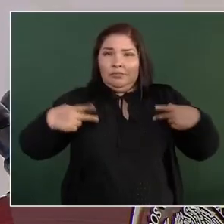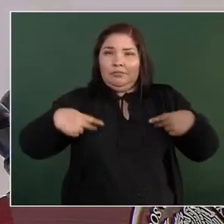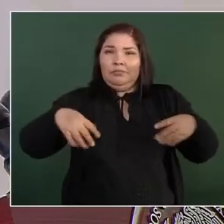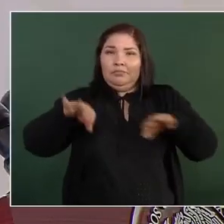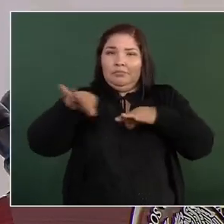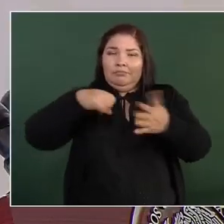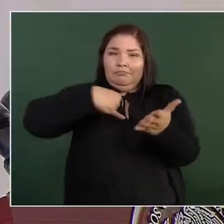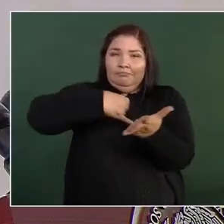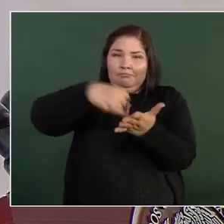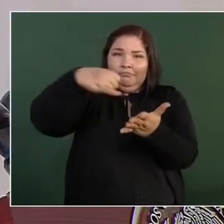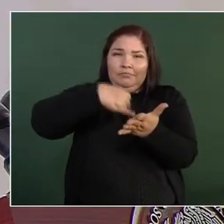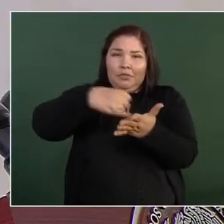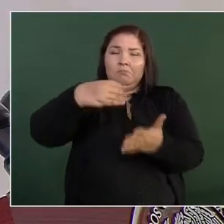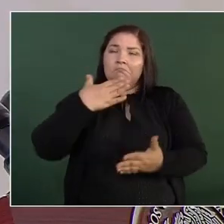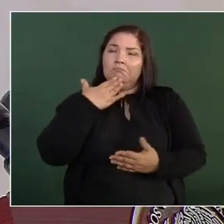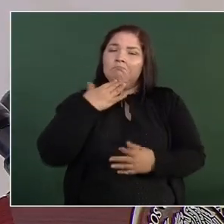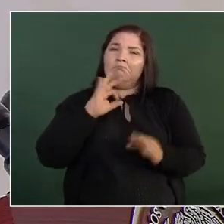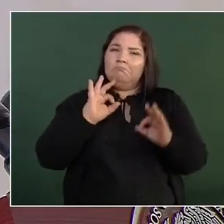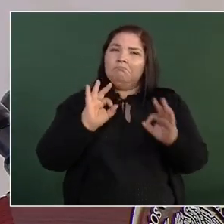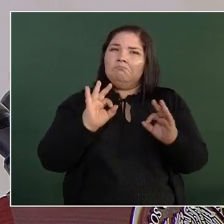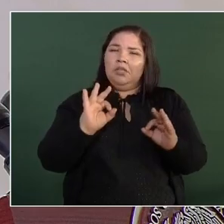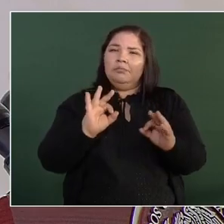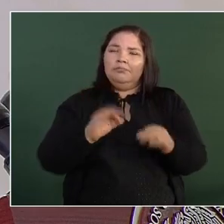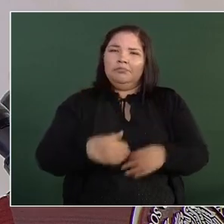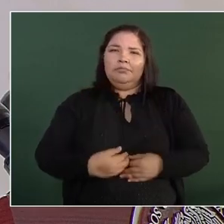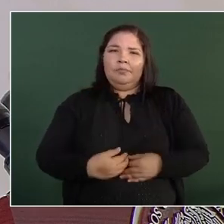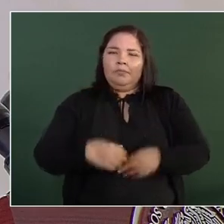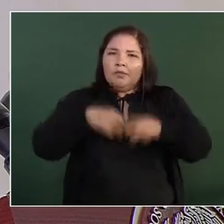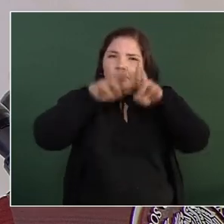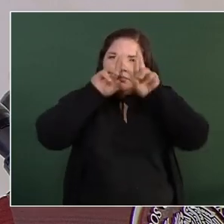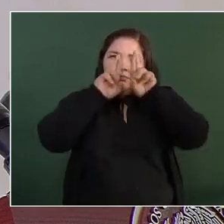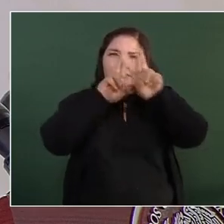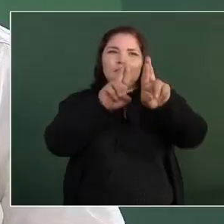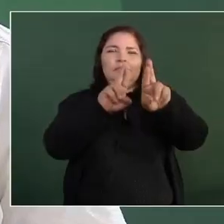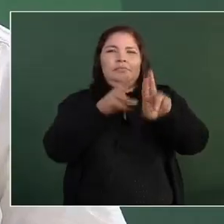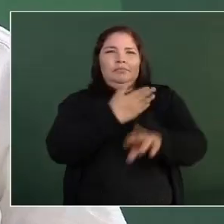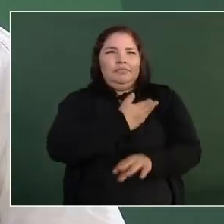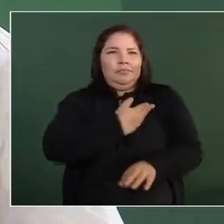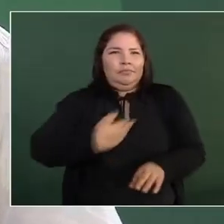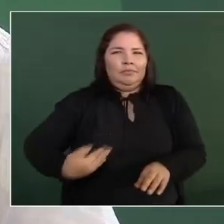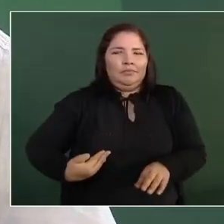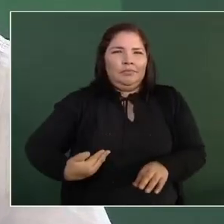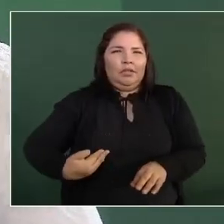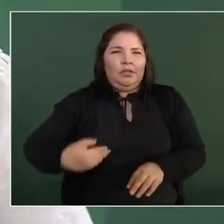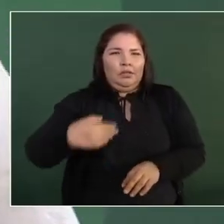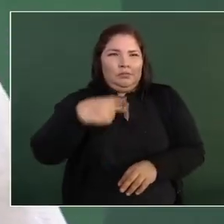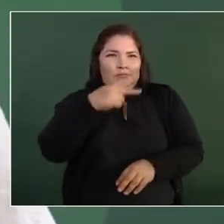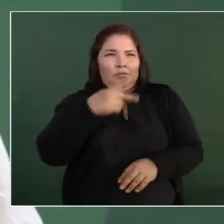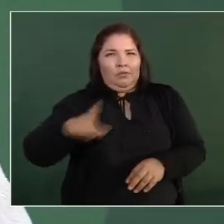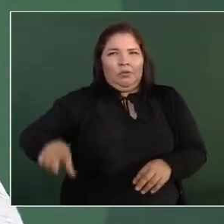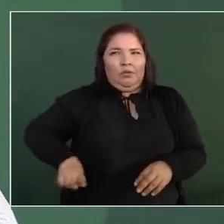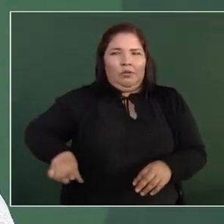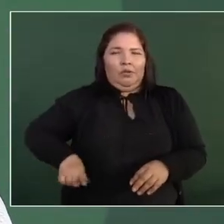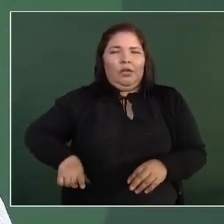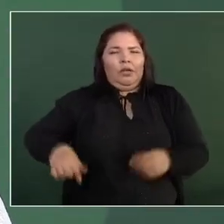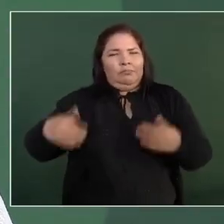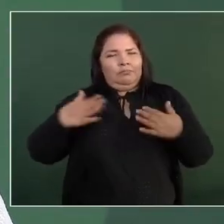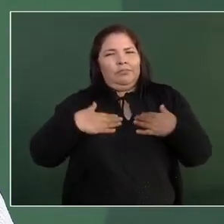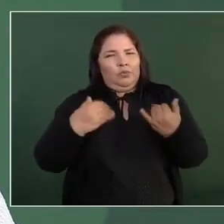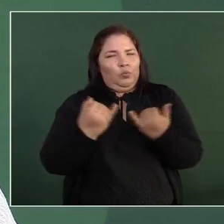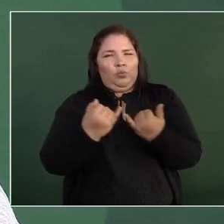agricultores de Sinaloa. Un reconocimiento, presidente, a su gobierno. Bueno, en tres va el mío también.